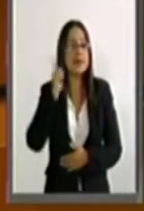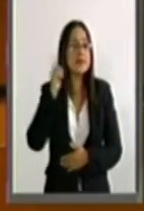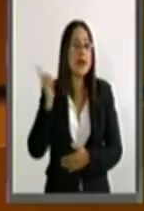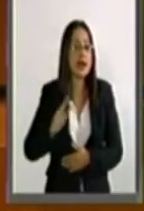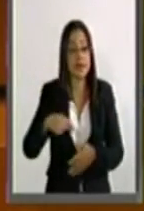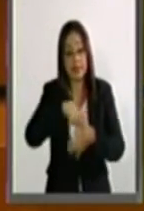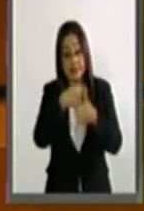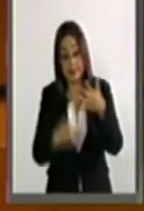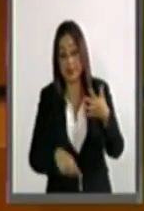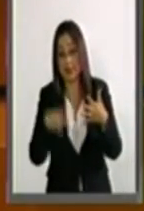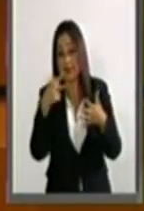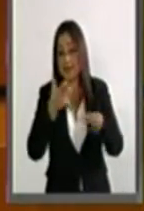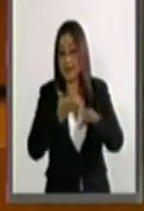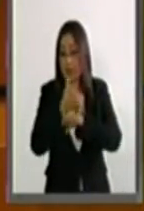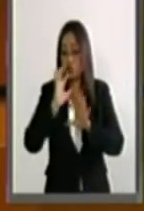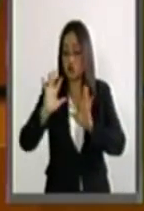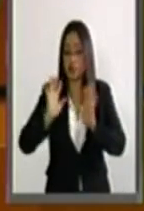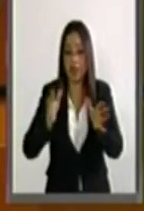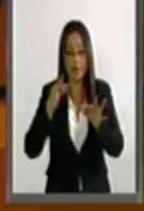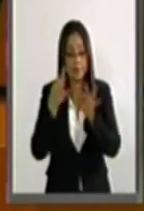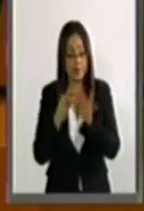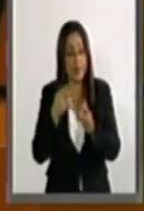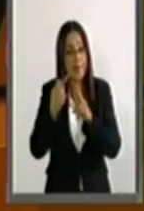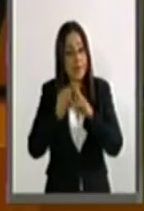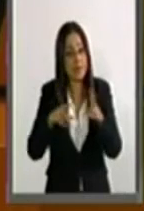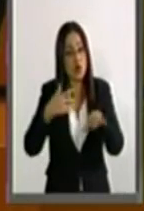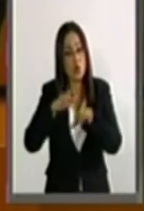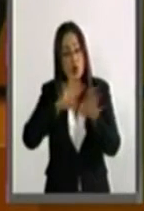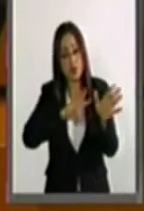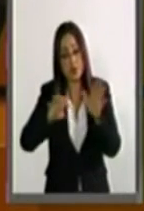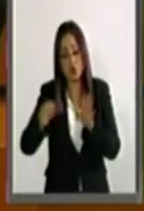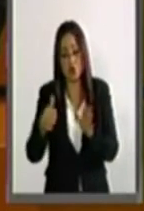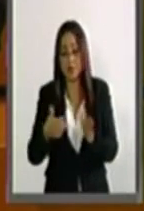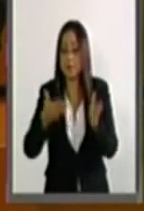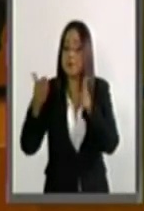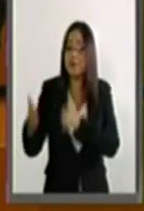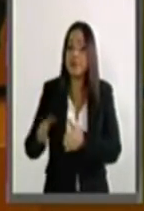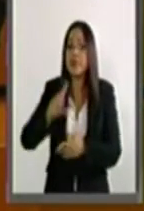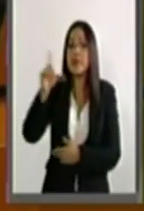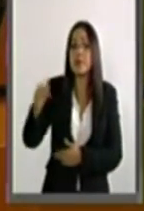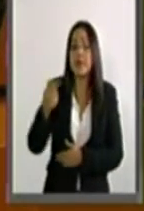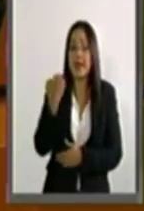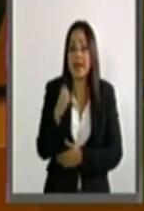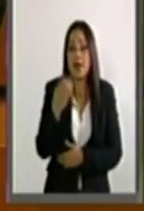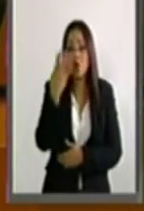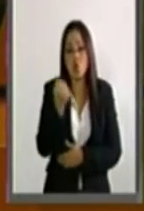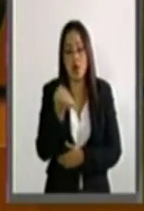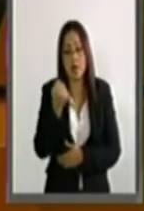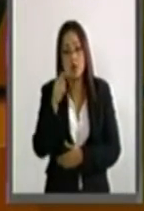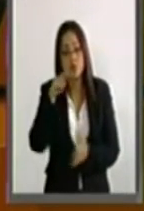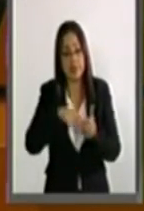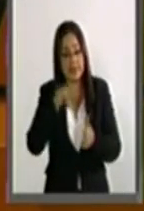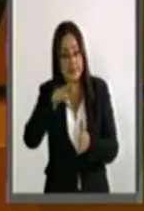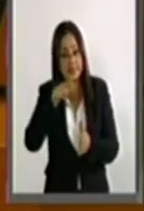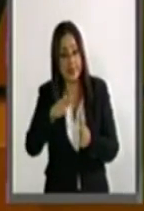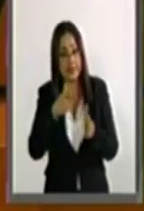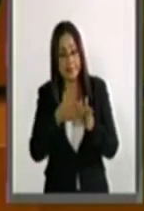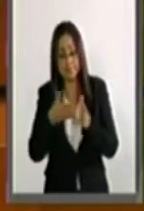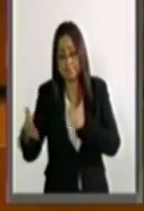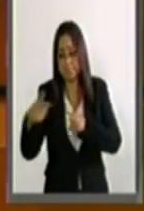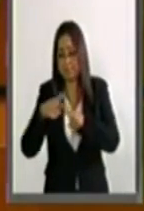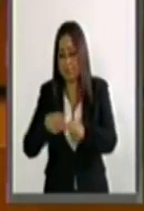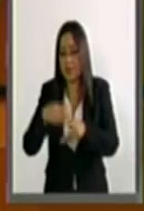Zacatecas. La segunda etapa será a partir del 9 de enero del año 2017 con